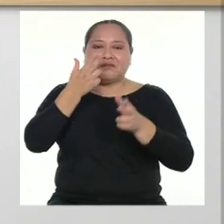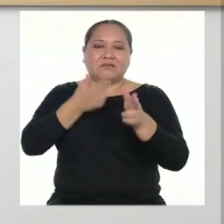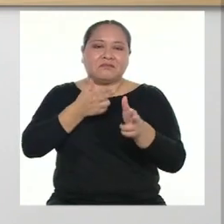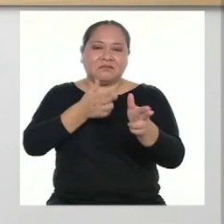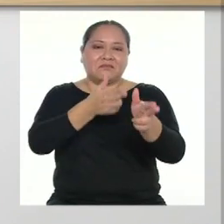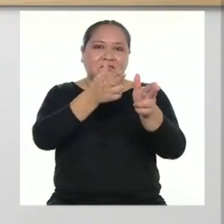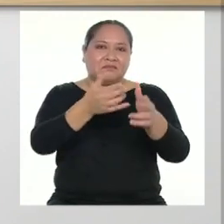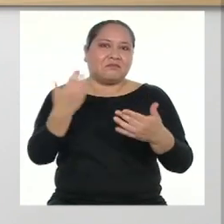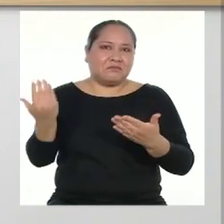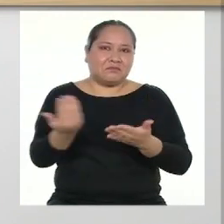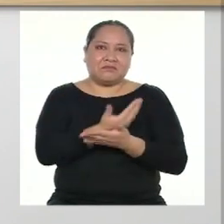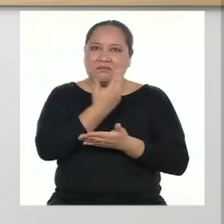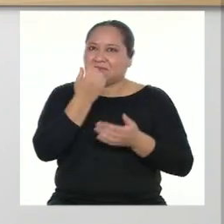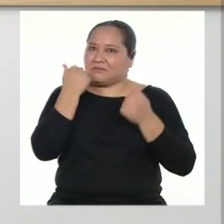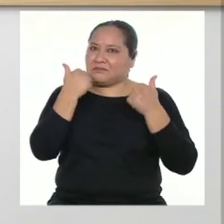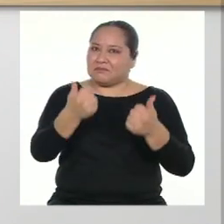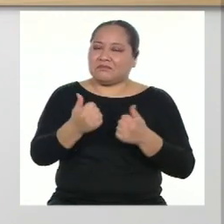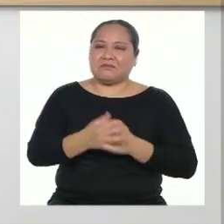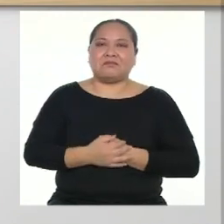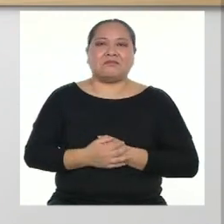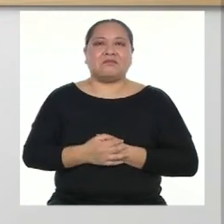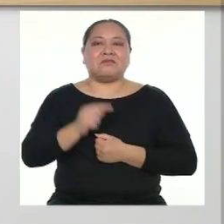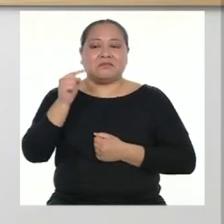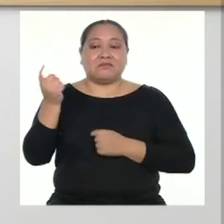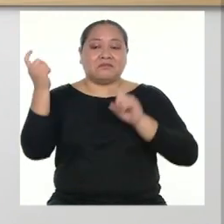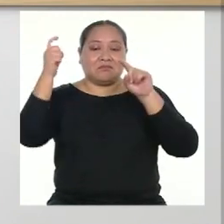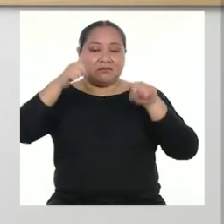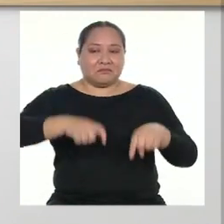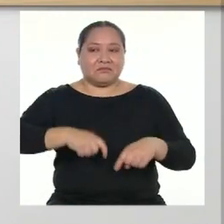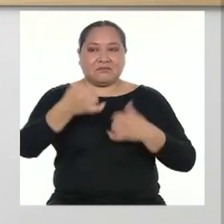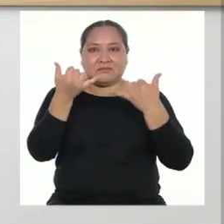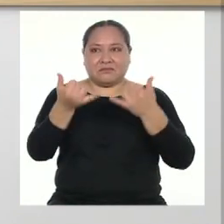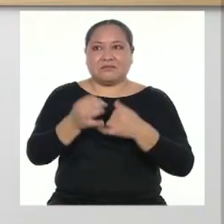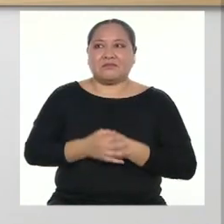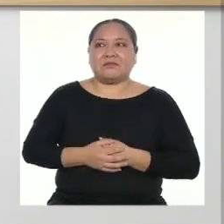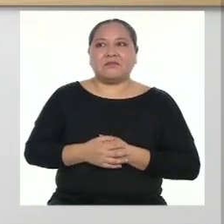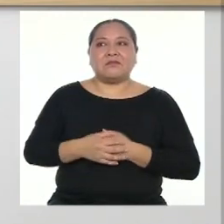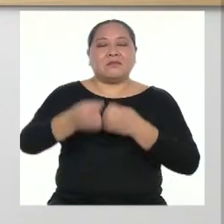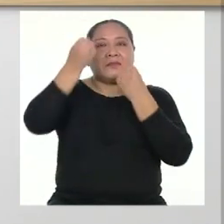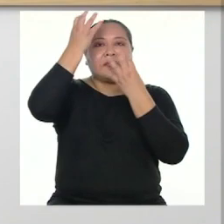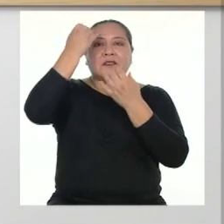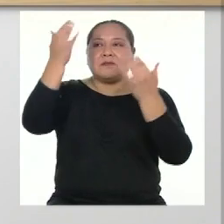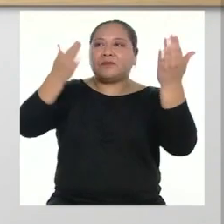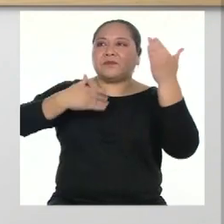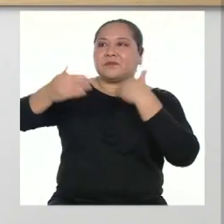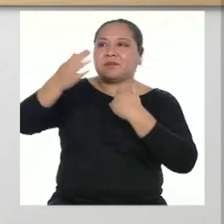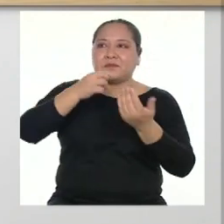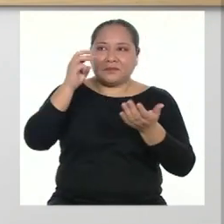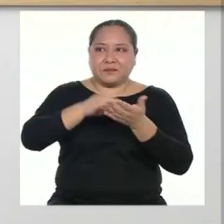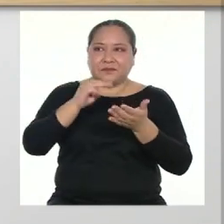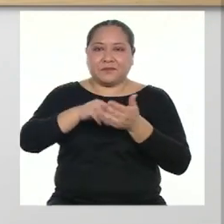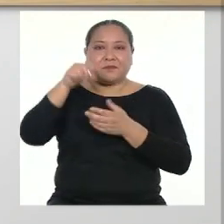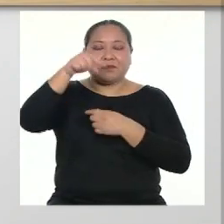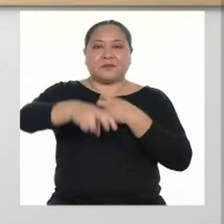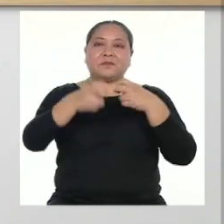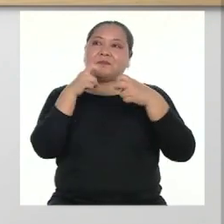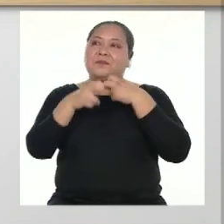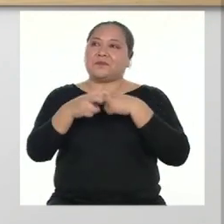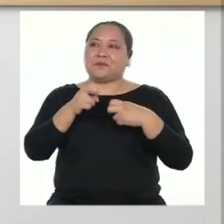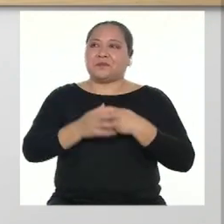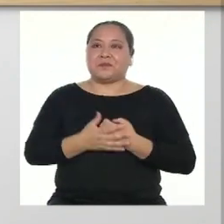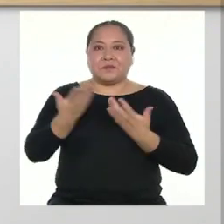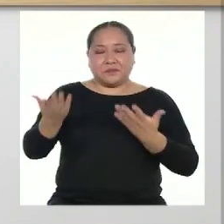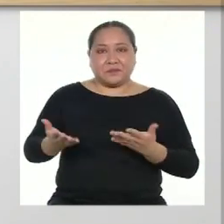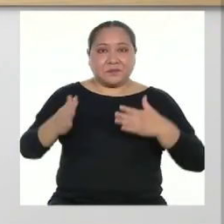tránsito amigable. Por eso estamos aquí el día de hoy. Vamos a informarnos más sobre esta problemática para